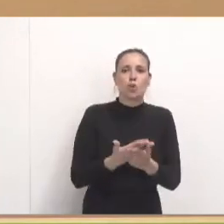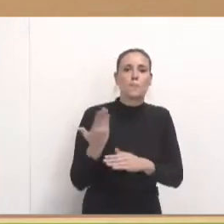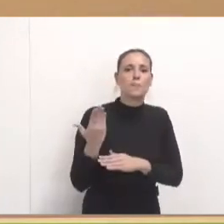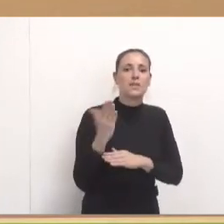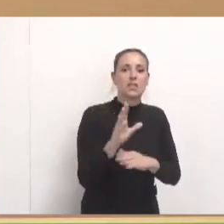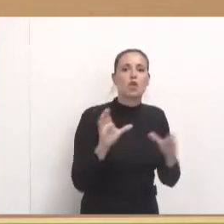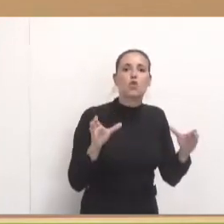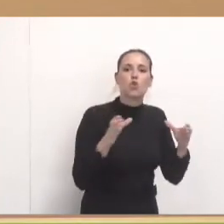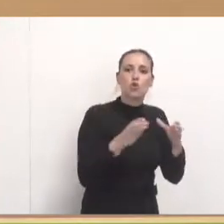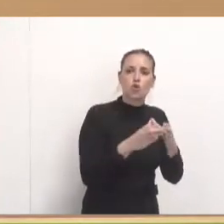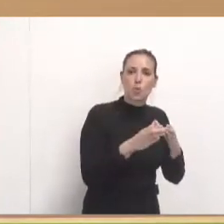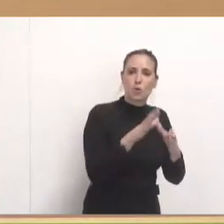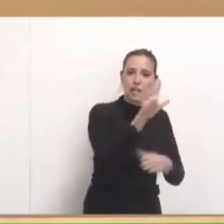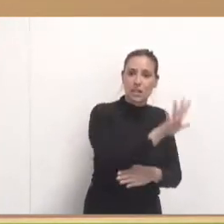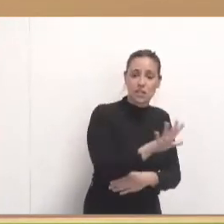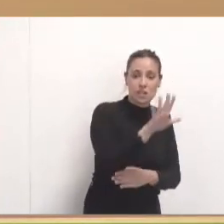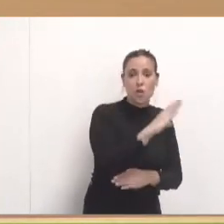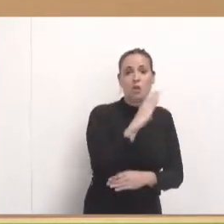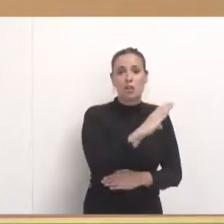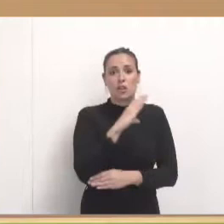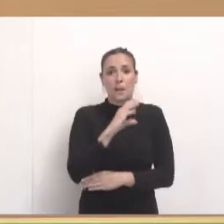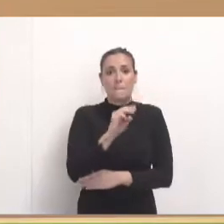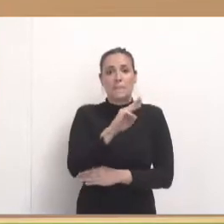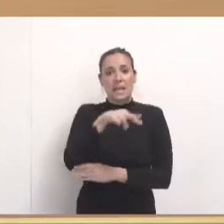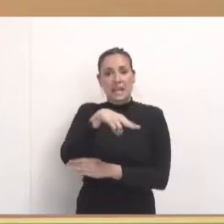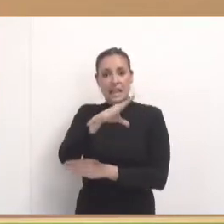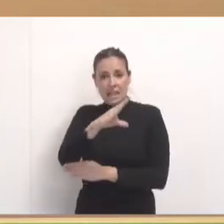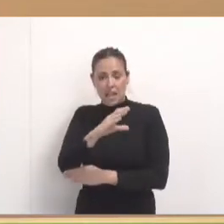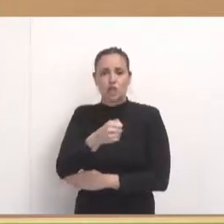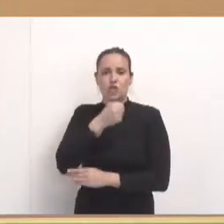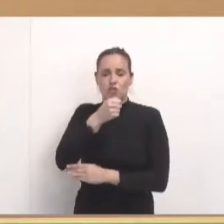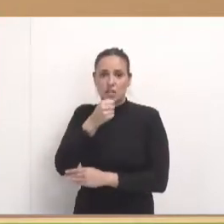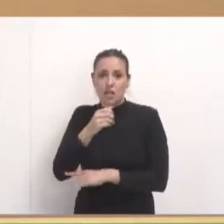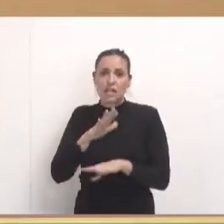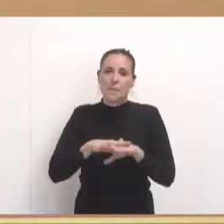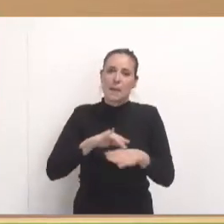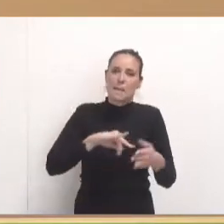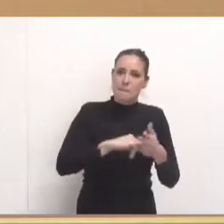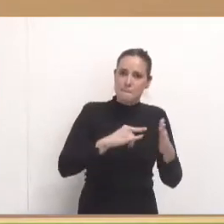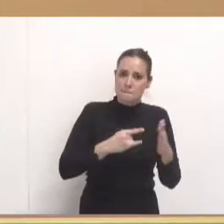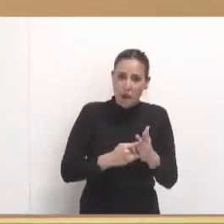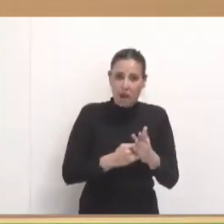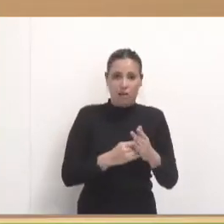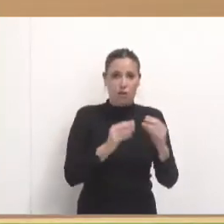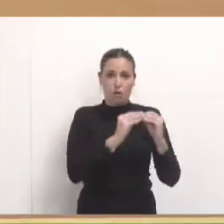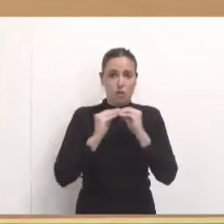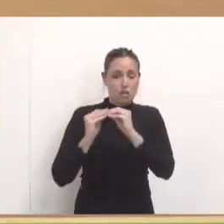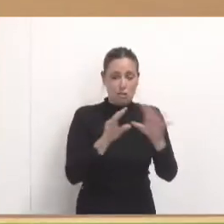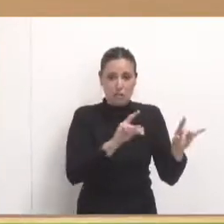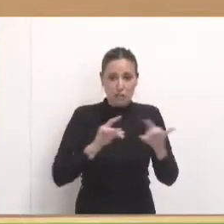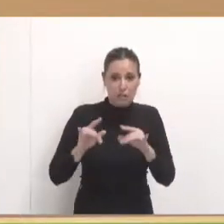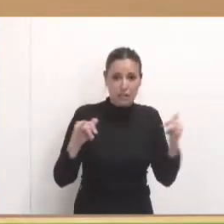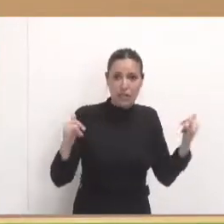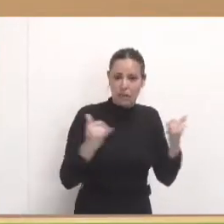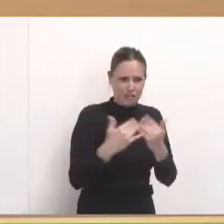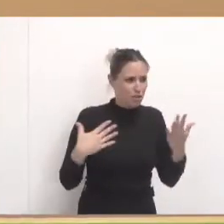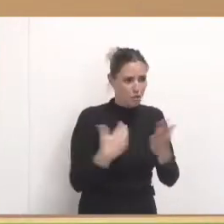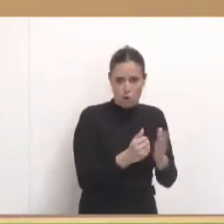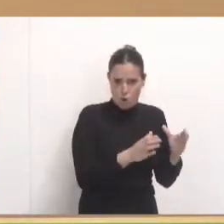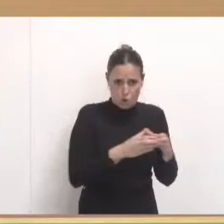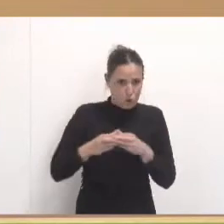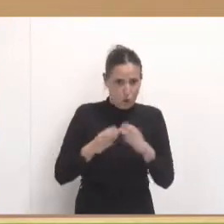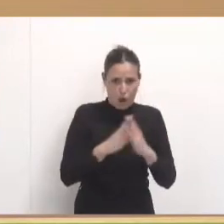grupos nacionalistas de Coalición Canaria, PNC y Socialistas sobre el plan contra el despoblamiento y fomento de la cohesión territorial de Tenerife, que tiene también el acuerdo de todos los grupos, que es el